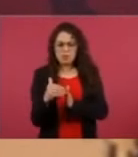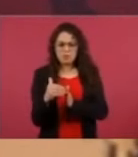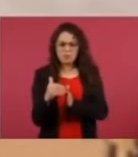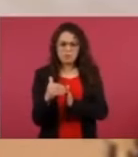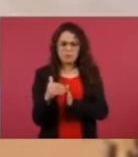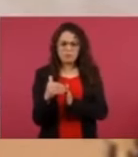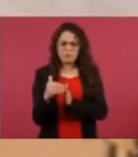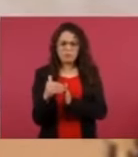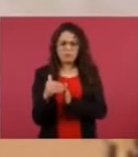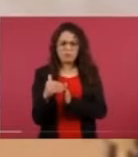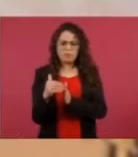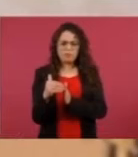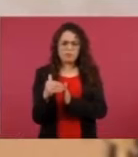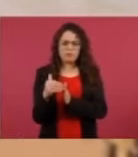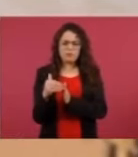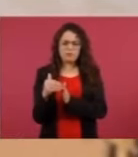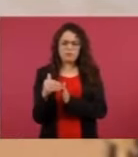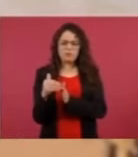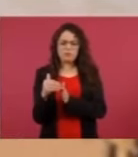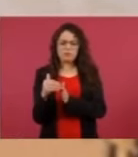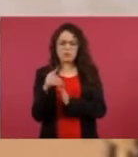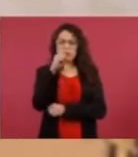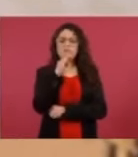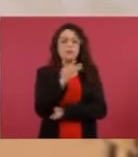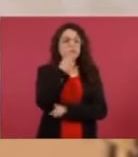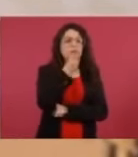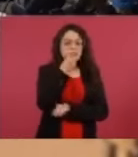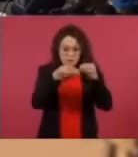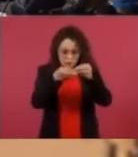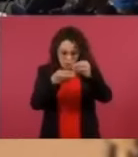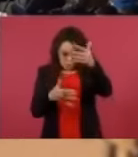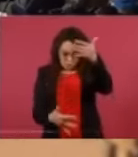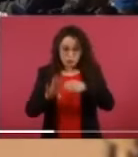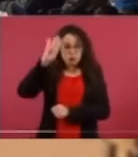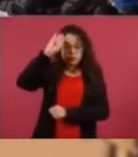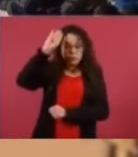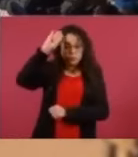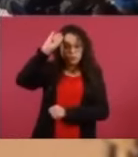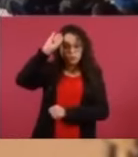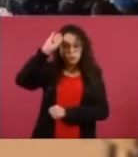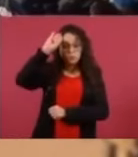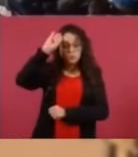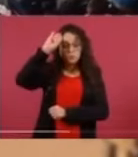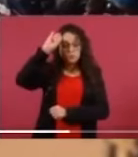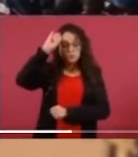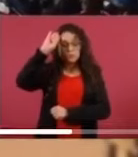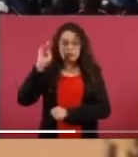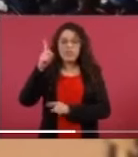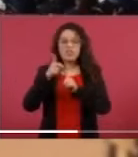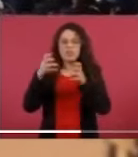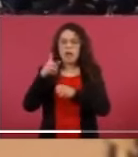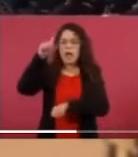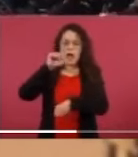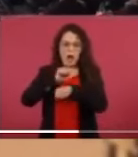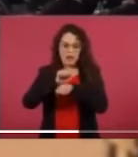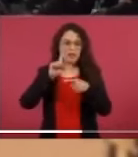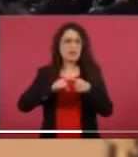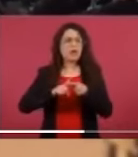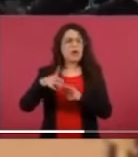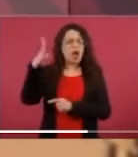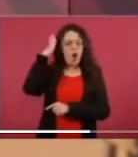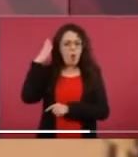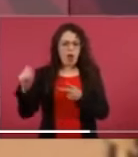de menciones en un mensaje que este promovieron desde Argentina Holanda